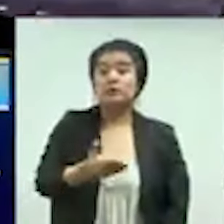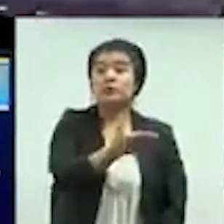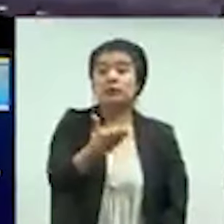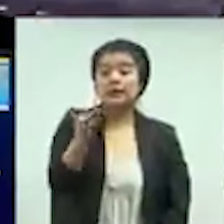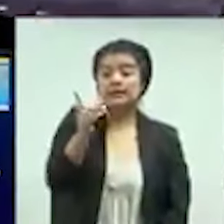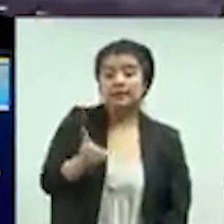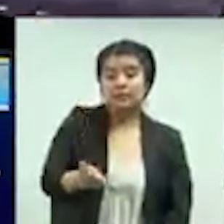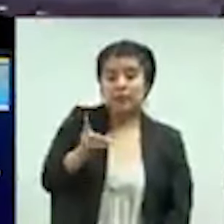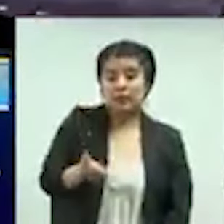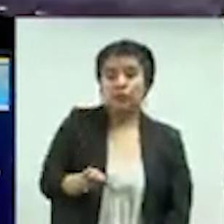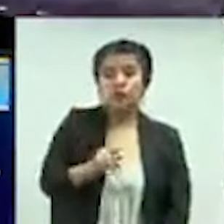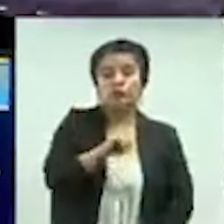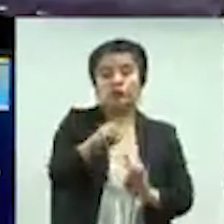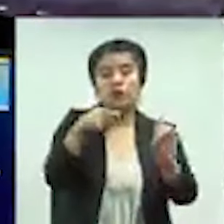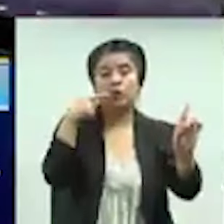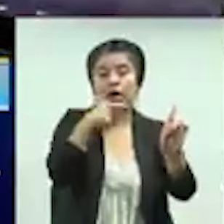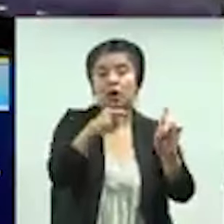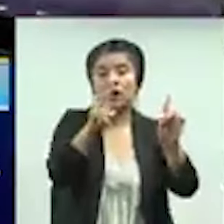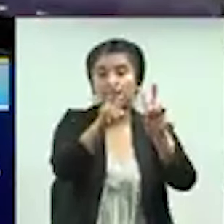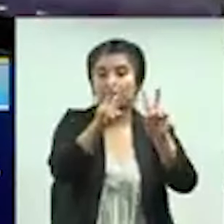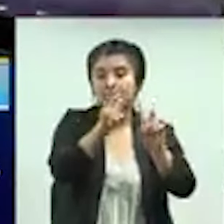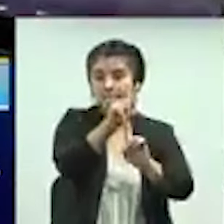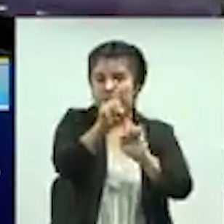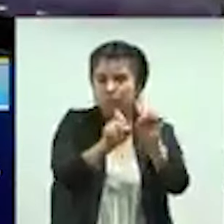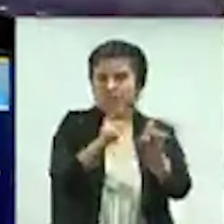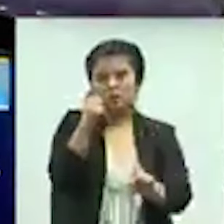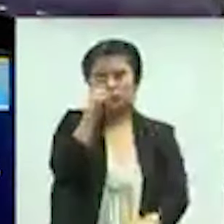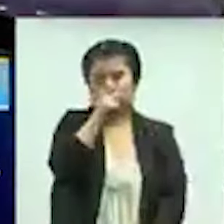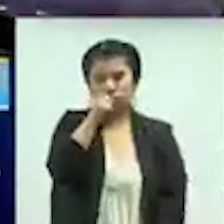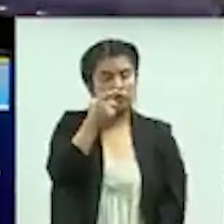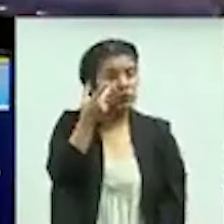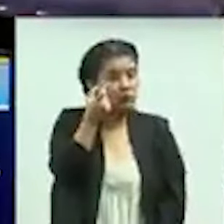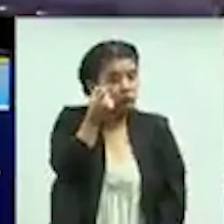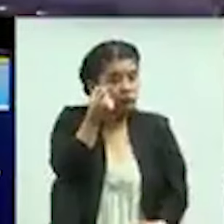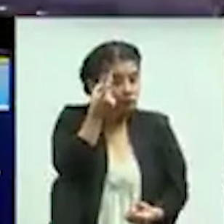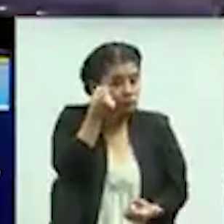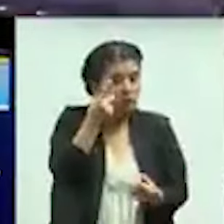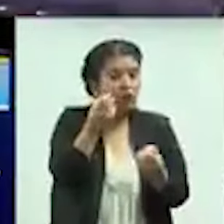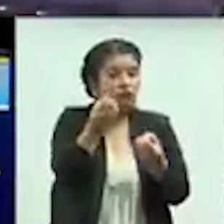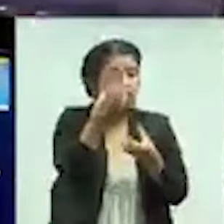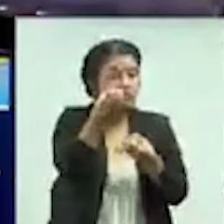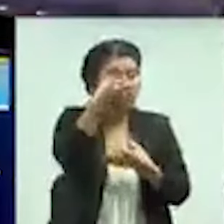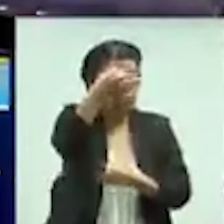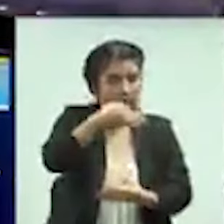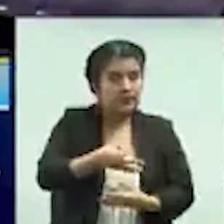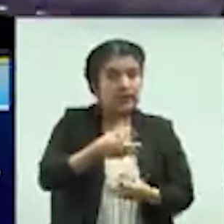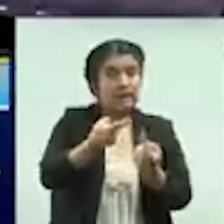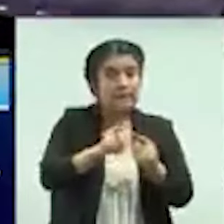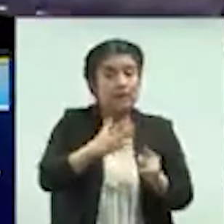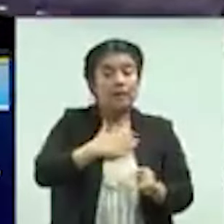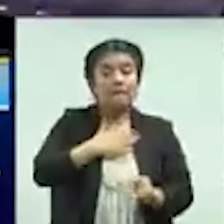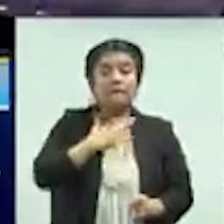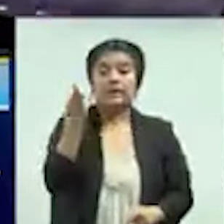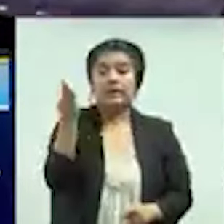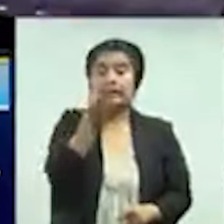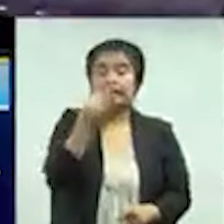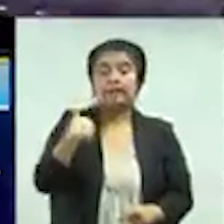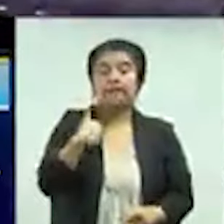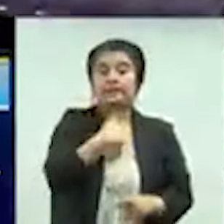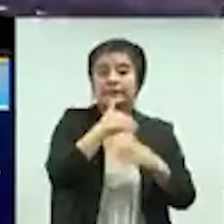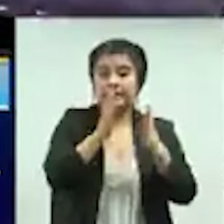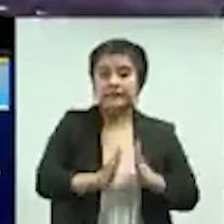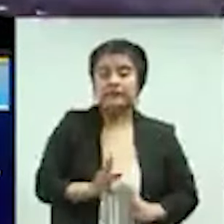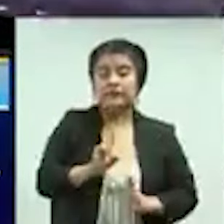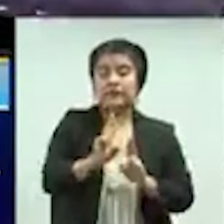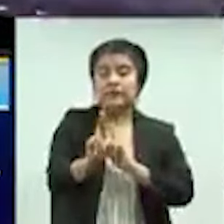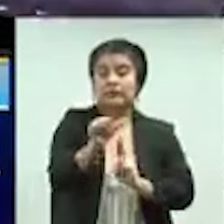pleno. Con relación a su pregunta, no tengo información precisa al respecto, pero en mi calidad de ministro de Relaciones